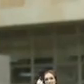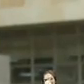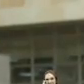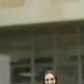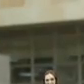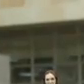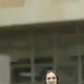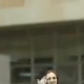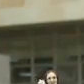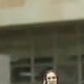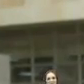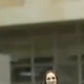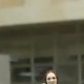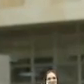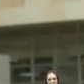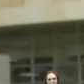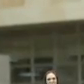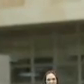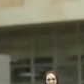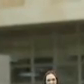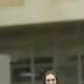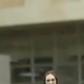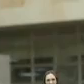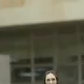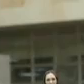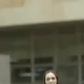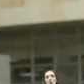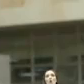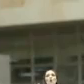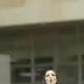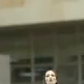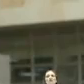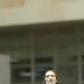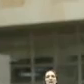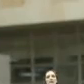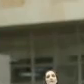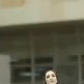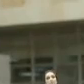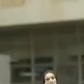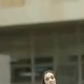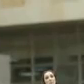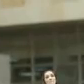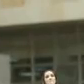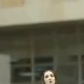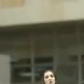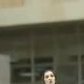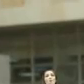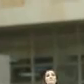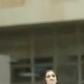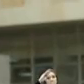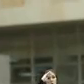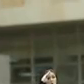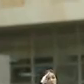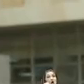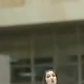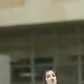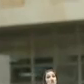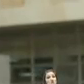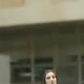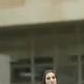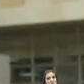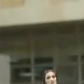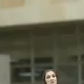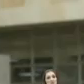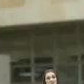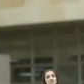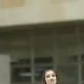se presentaron aquí en Bogotá. La primera conclusión es que advirtieron que hubo exceso de la Policía Nacional. Y escuchemos